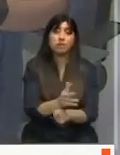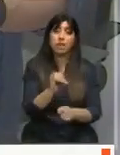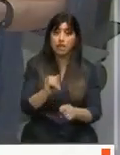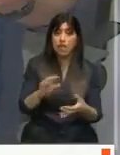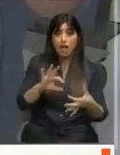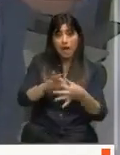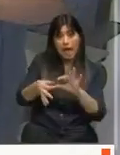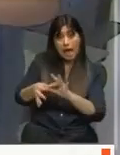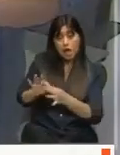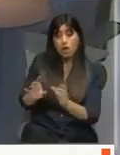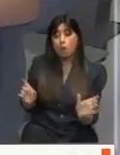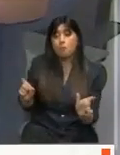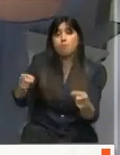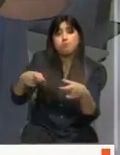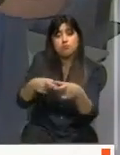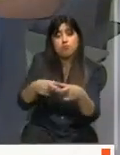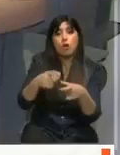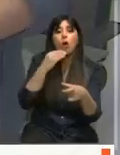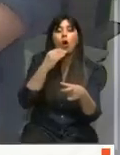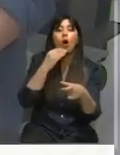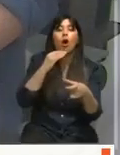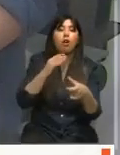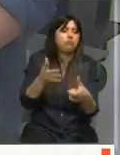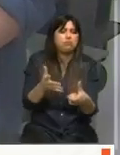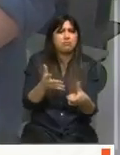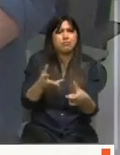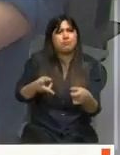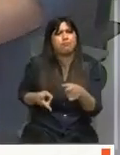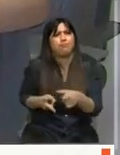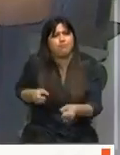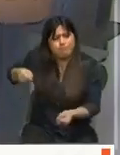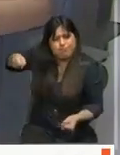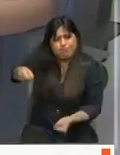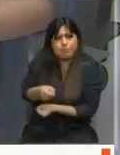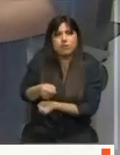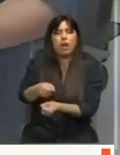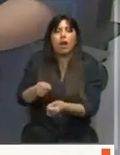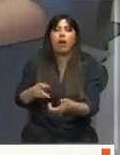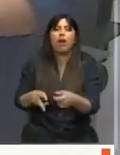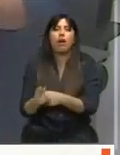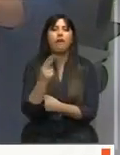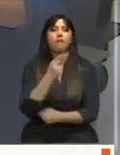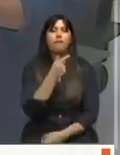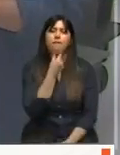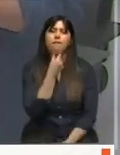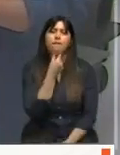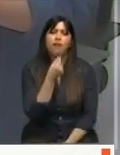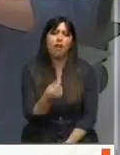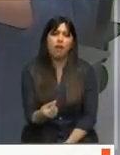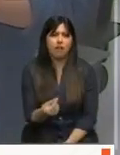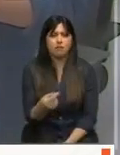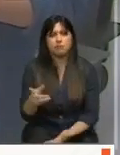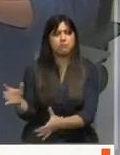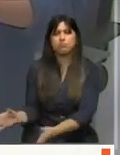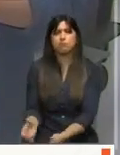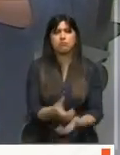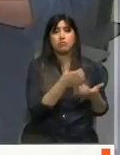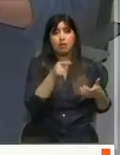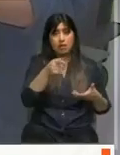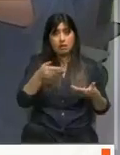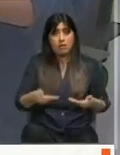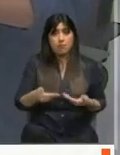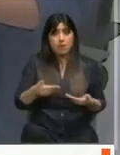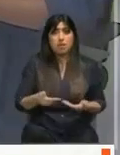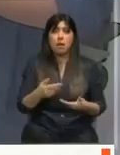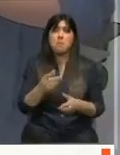candado U-lock o la cadena, es muy fácil de cortar. Entonces al final se los terminan llevando y pesan tan poco. Esta unidad de acá pesa 14